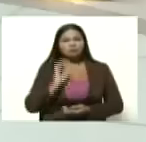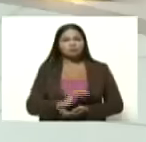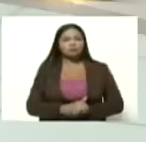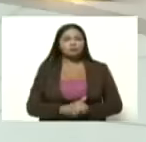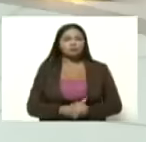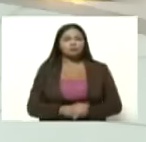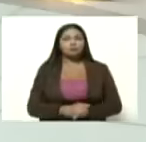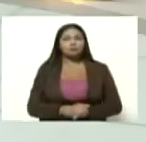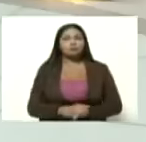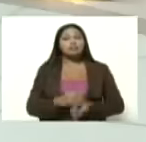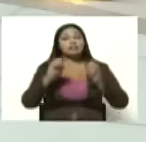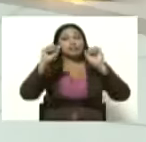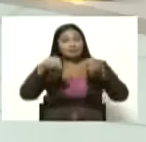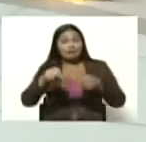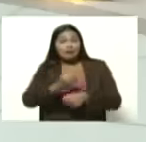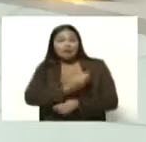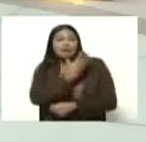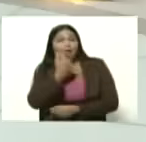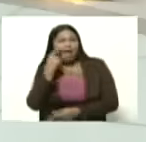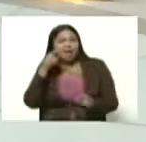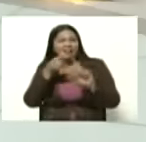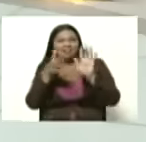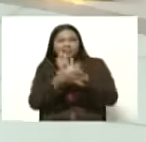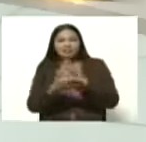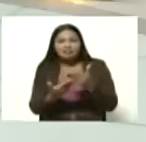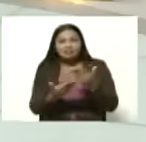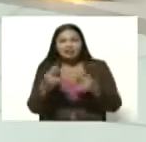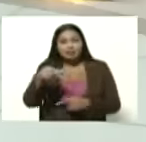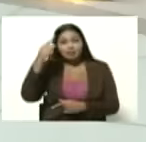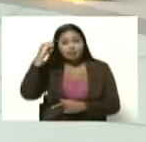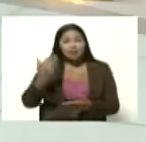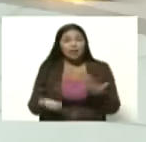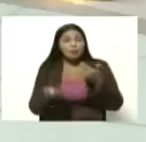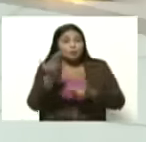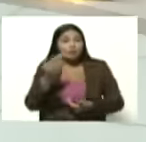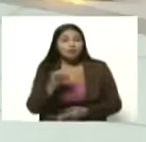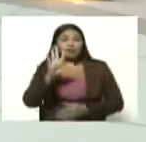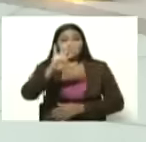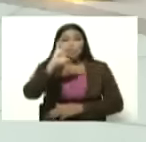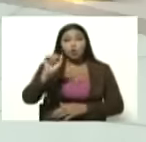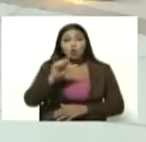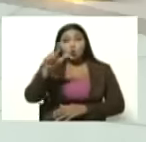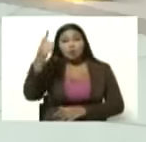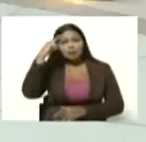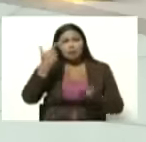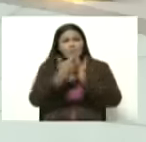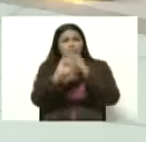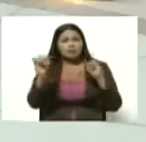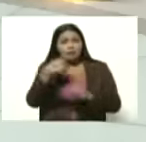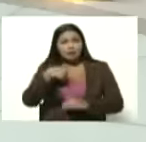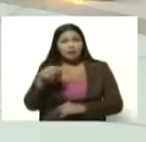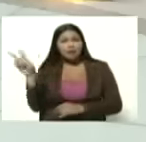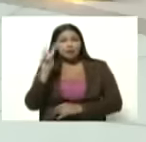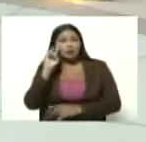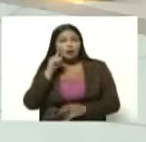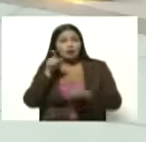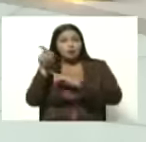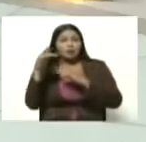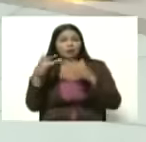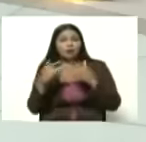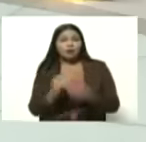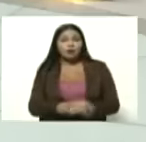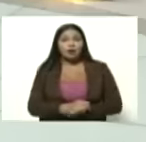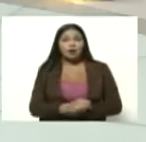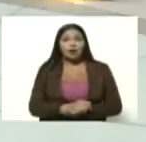así que sé que la tendencia del día de hoy gira en torno a lo que es esta fecha importante 5 de julio día de la independencia por eso nos rodeamos de inmediato a los